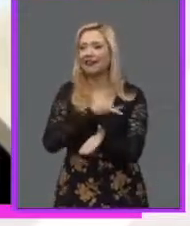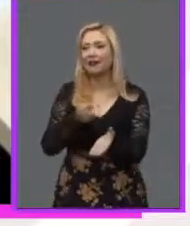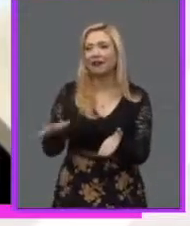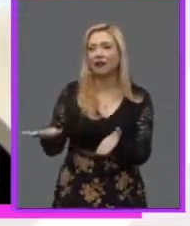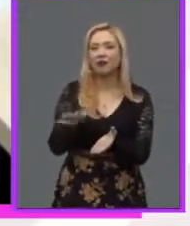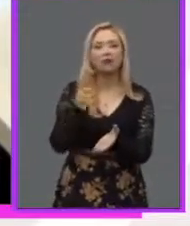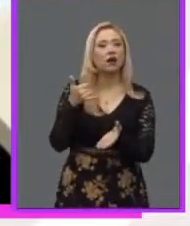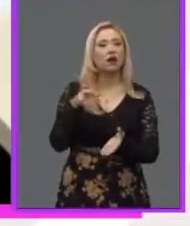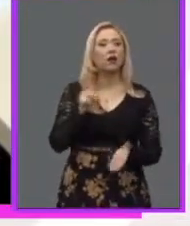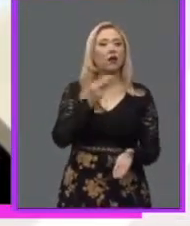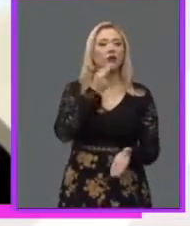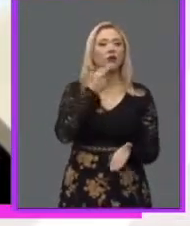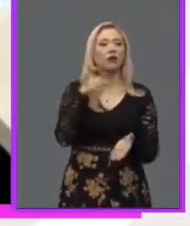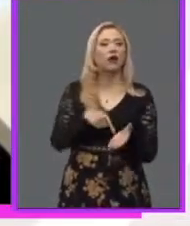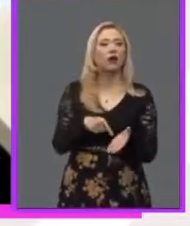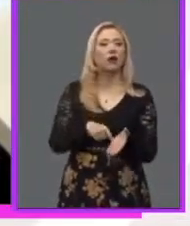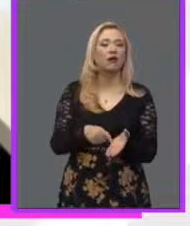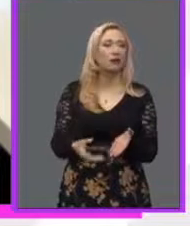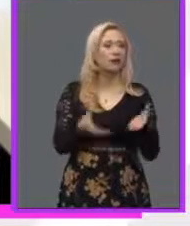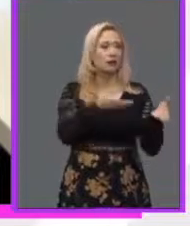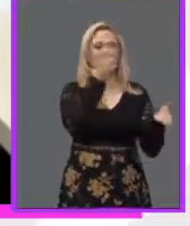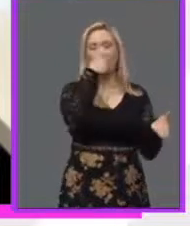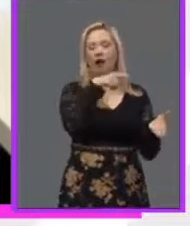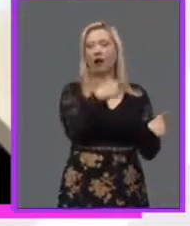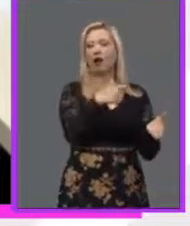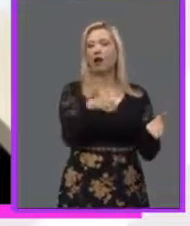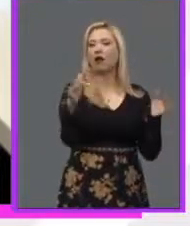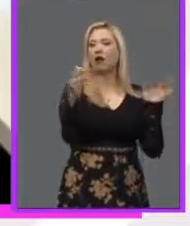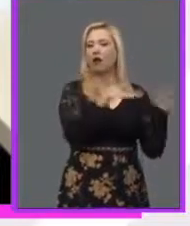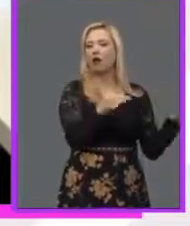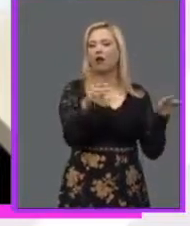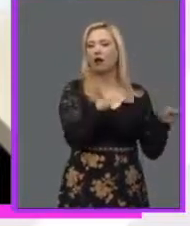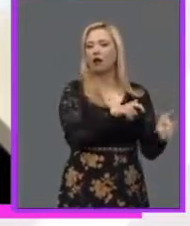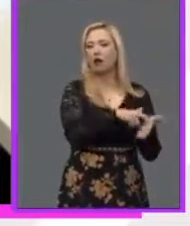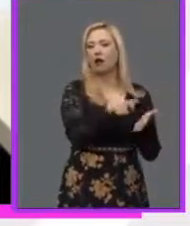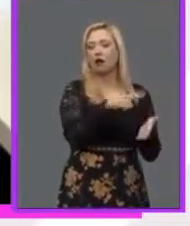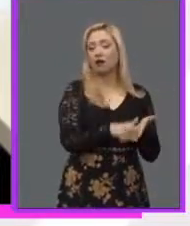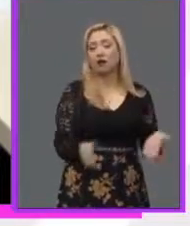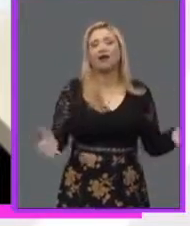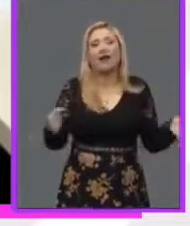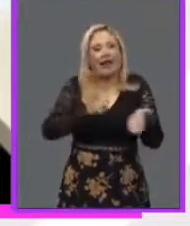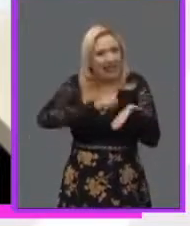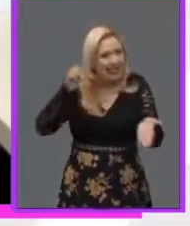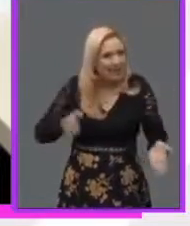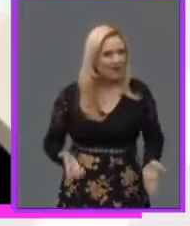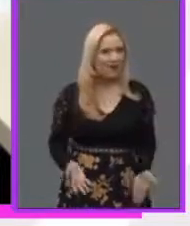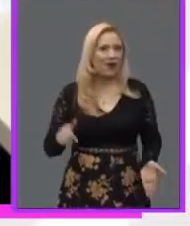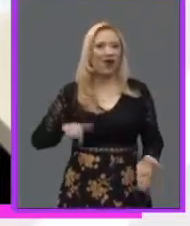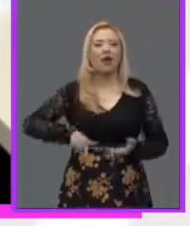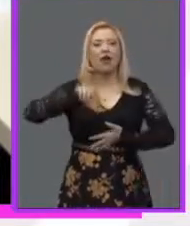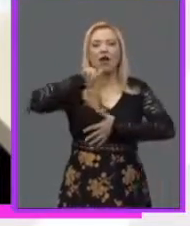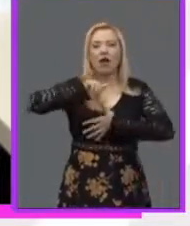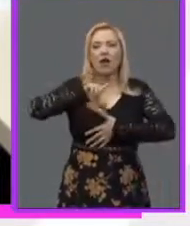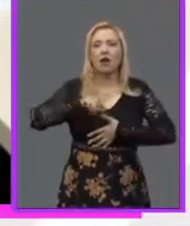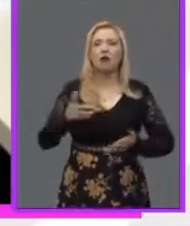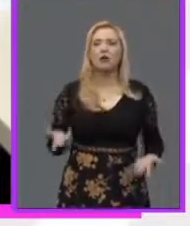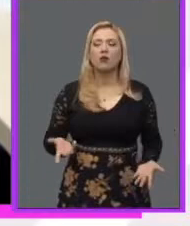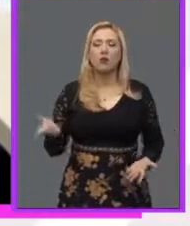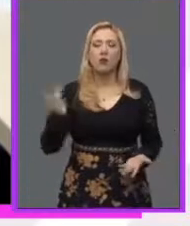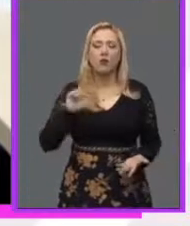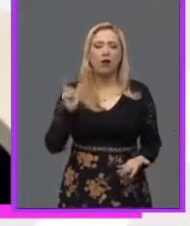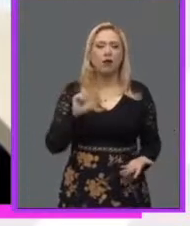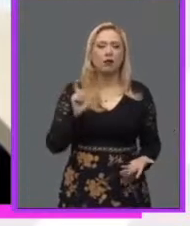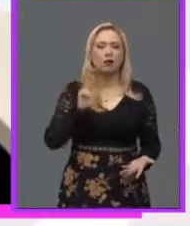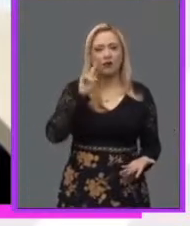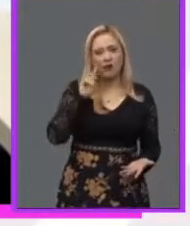y para quién se está ofertando ya las cosas. Y pues tiene también este componente de blanqueamiento. En el caso de América Latina, cuando se dan